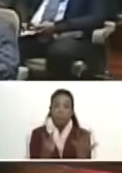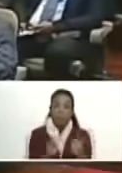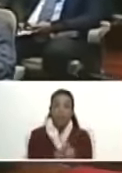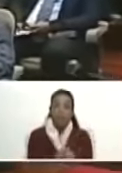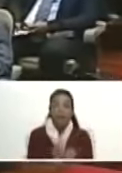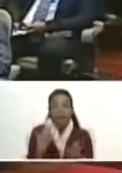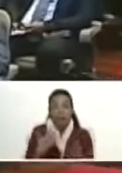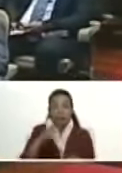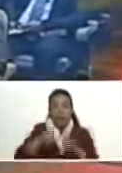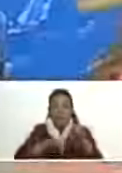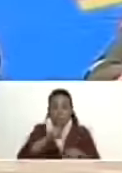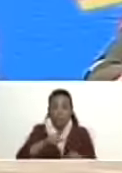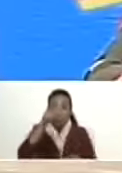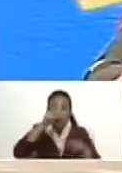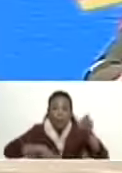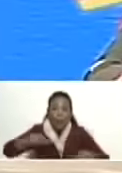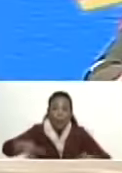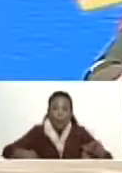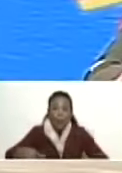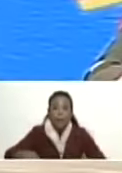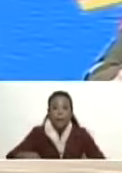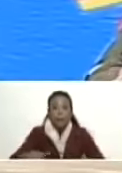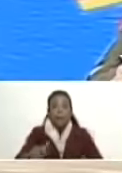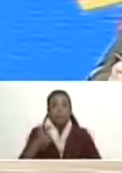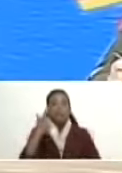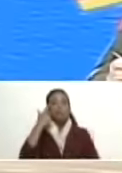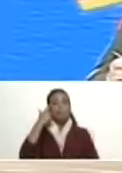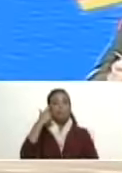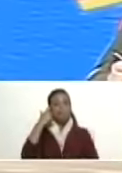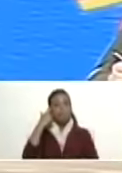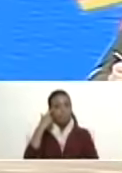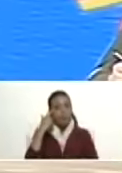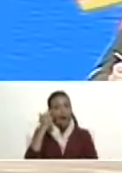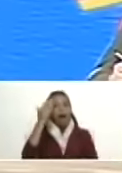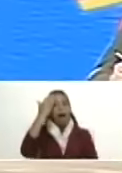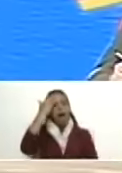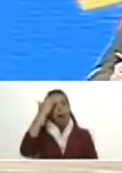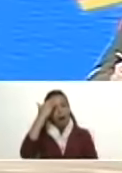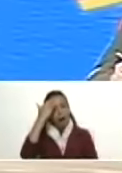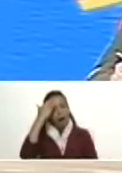este referéndum. Y fíjense ustedes qué sabiduría.